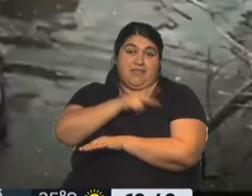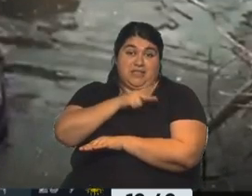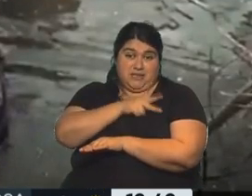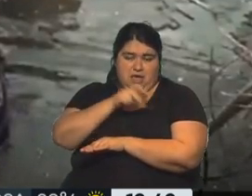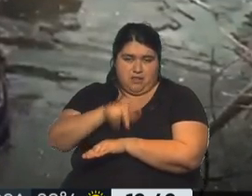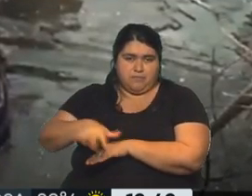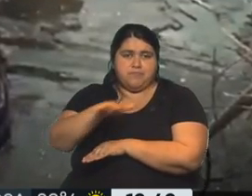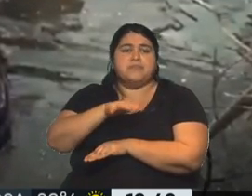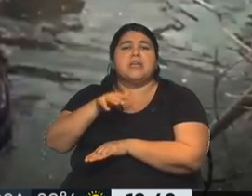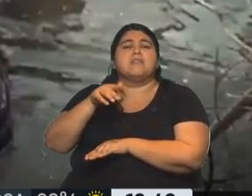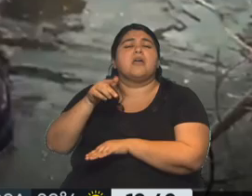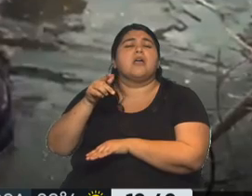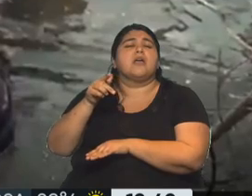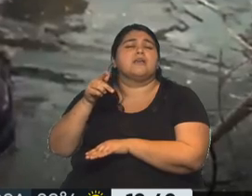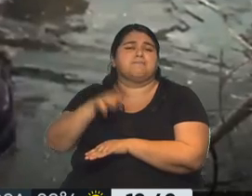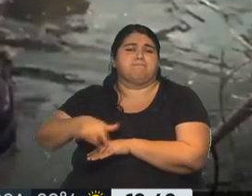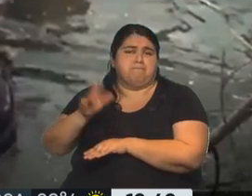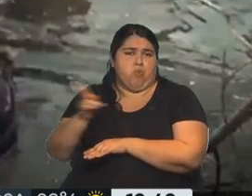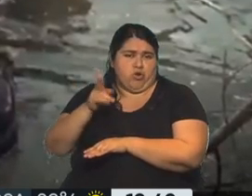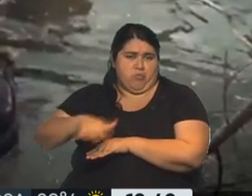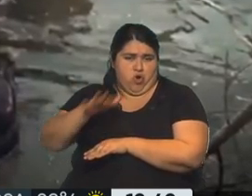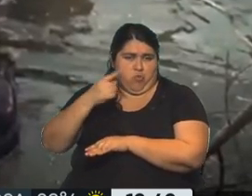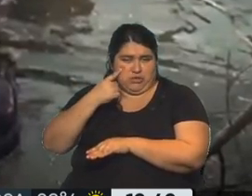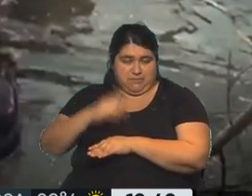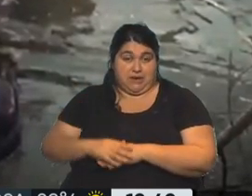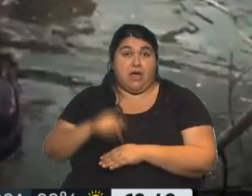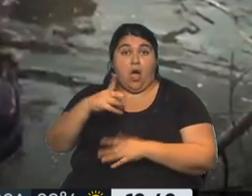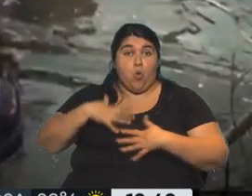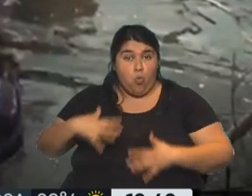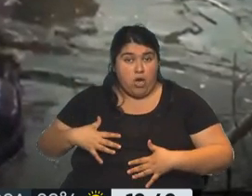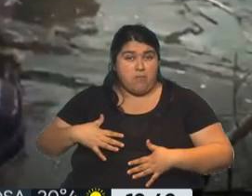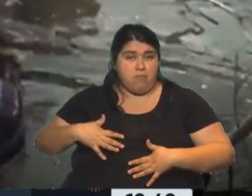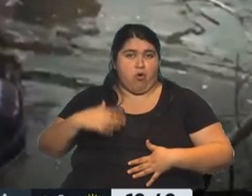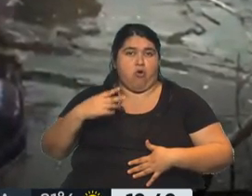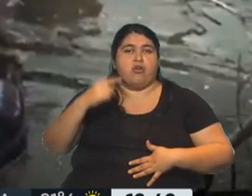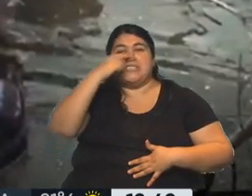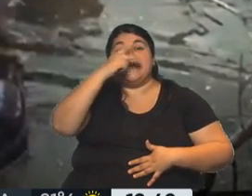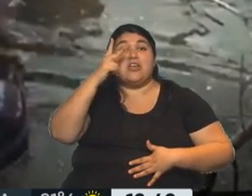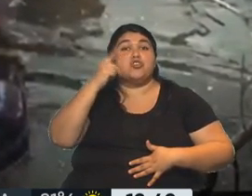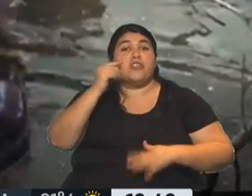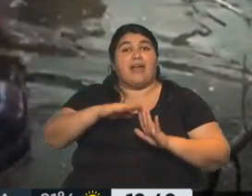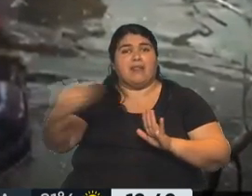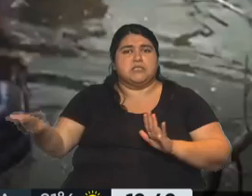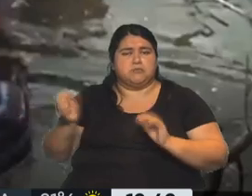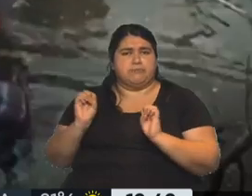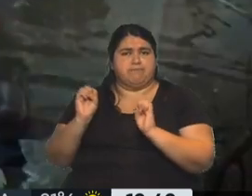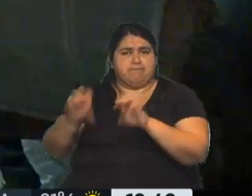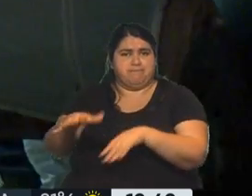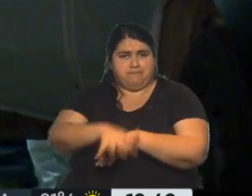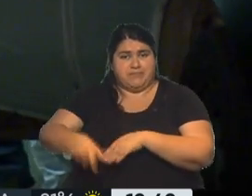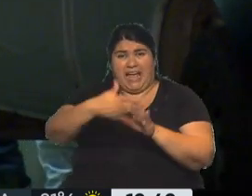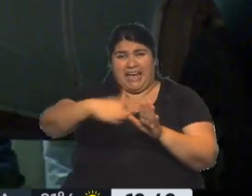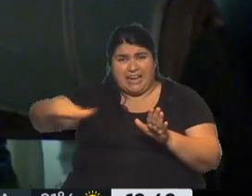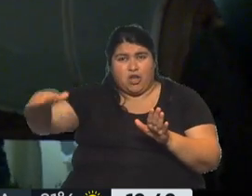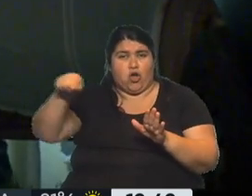cementerio municipal. Su cuerpo apareció 78 días después. Estaba 400 metros río